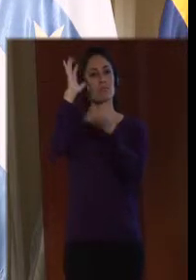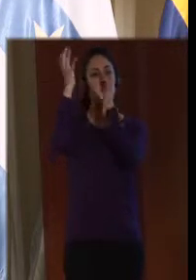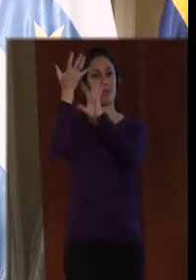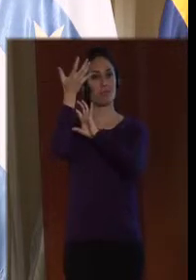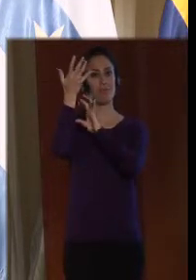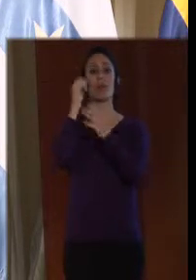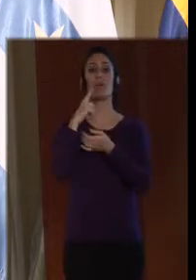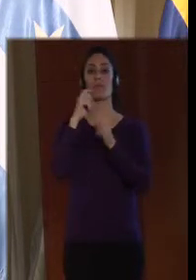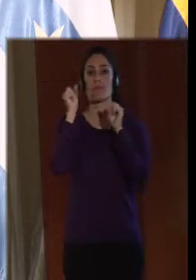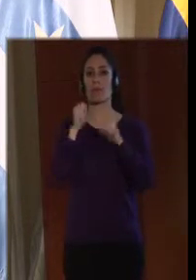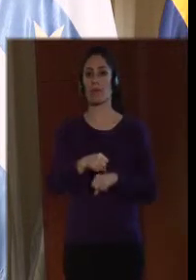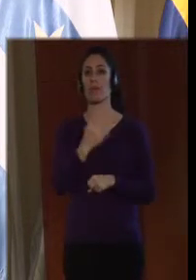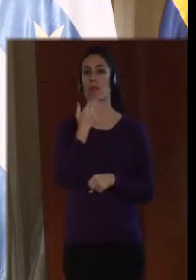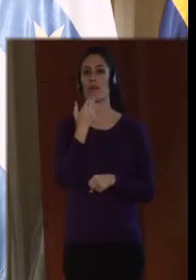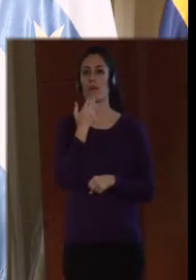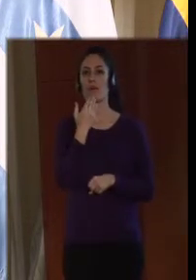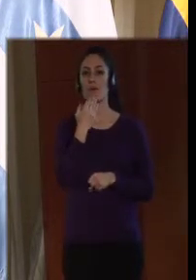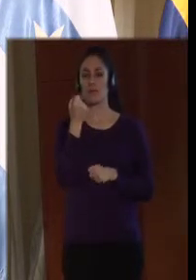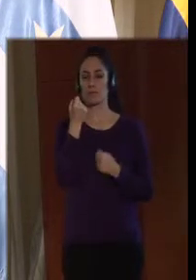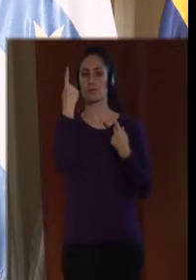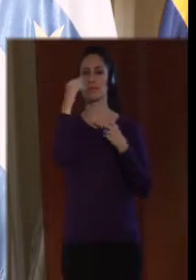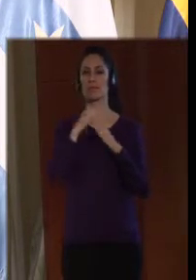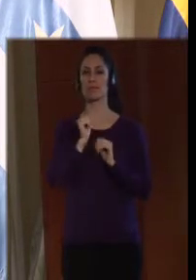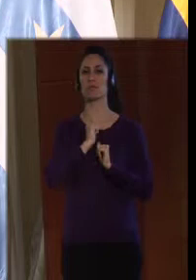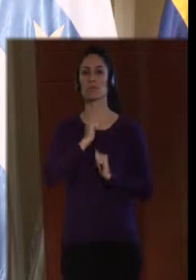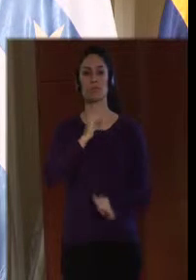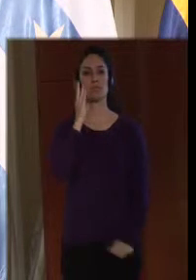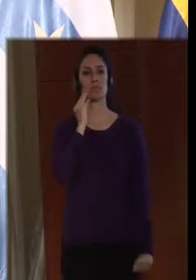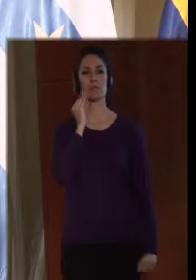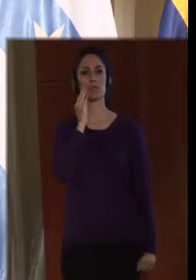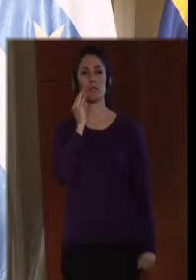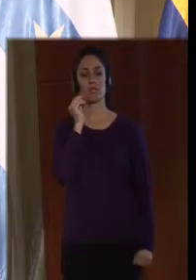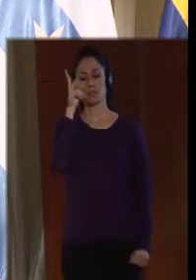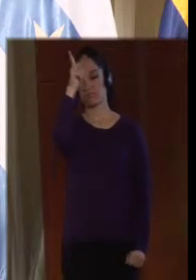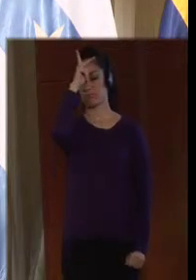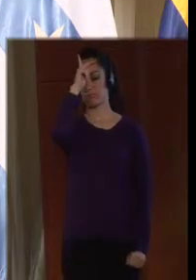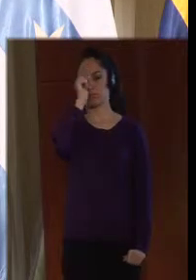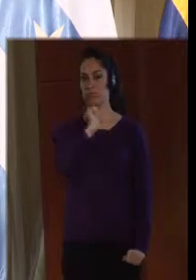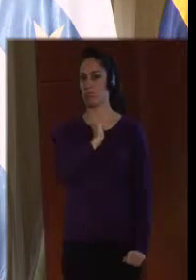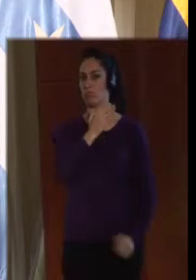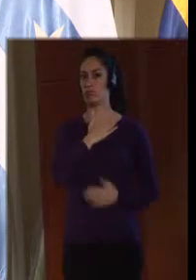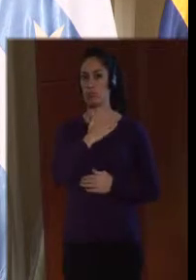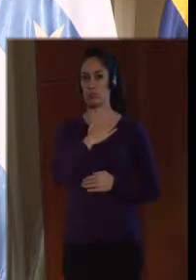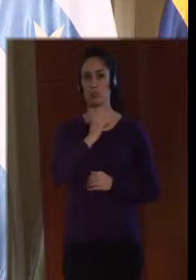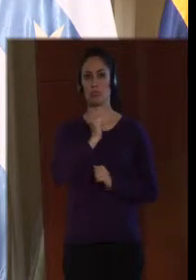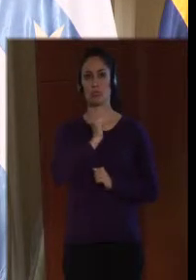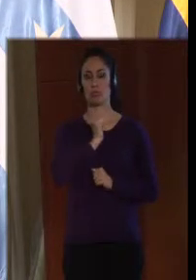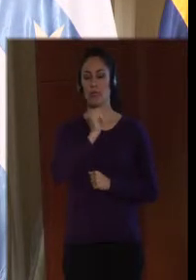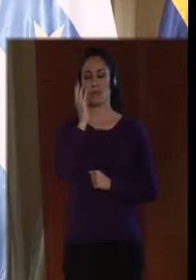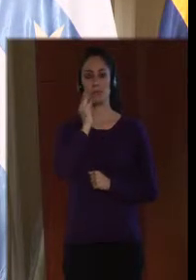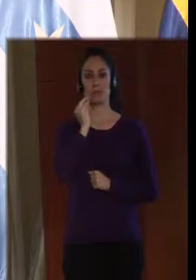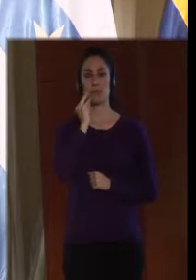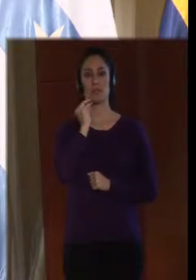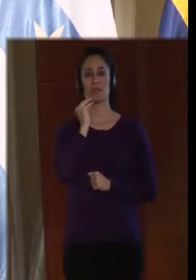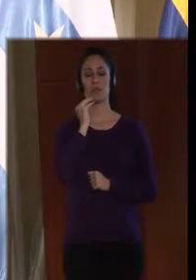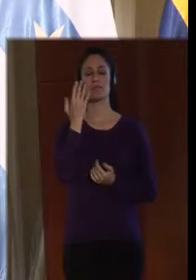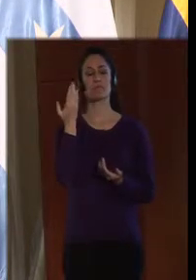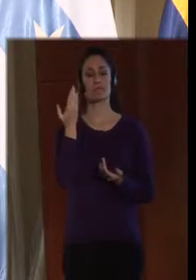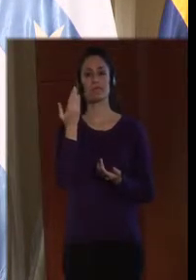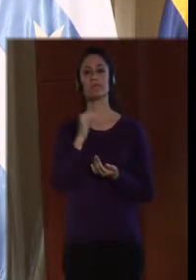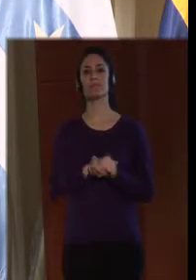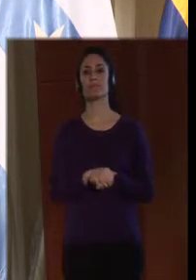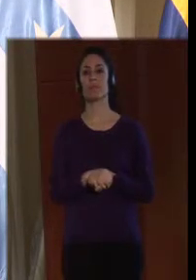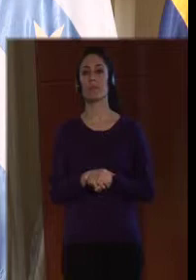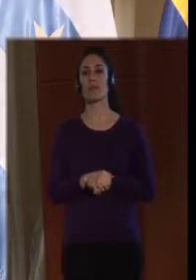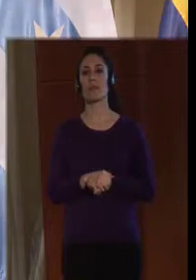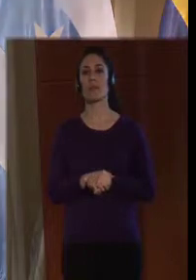desde un punto de vista del planeamiento, del desarrollo, que es una visión meso,